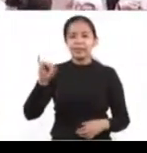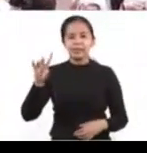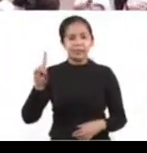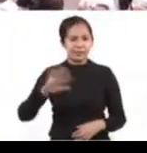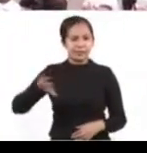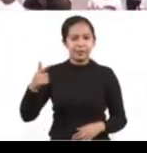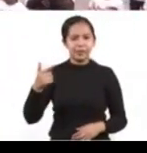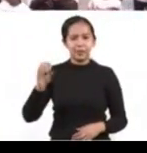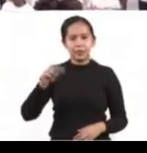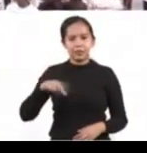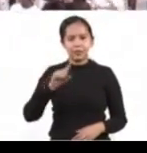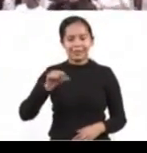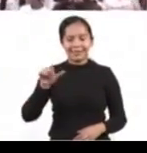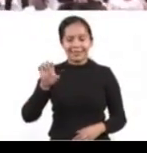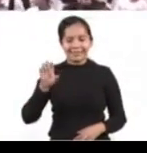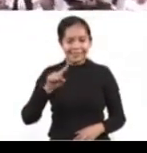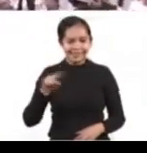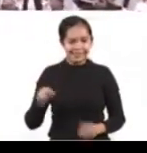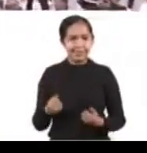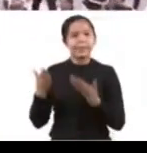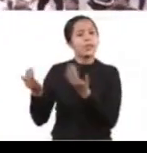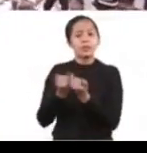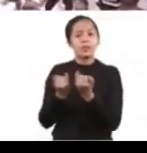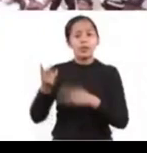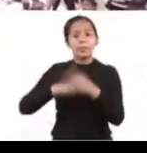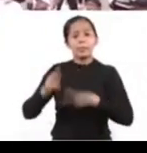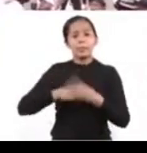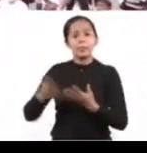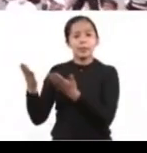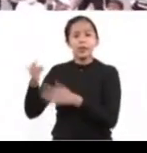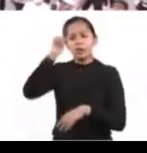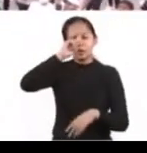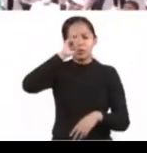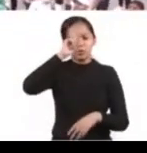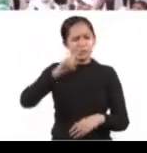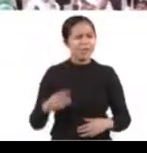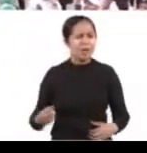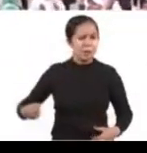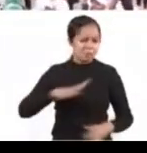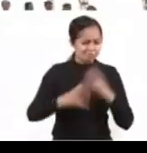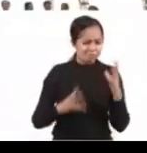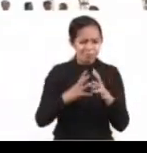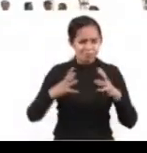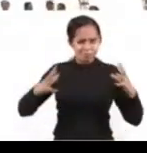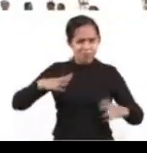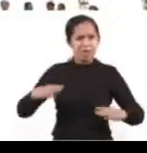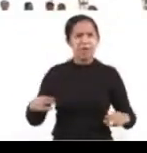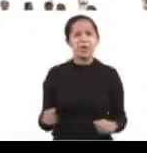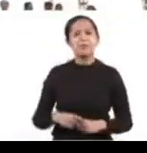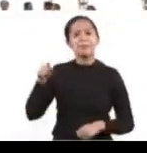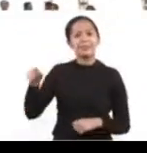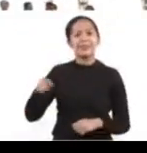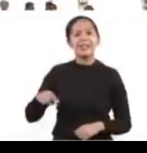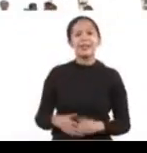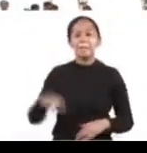González Peña. Nos acompaña y damos la bienvenida al presidente del Consejo Mundial de Boxeo, señor Mauricio